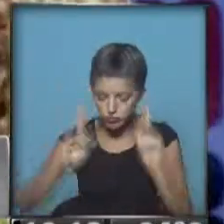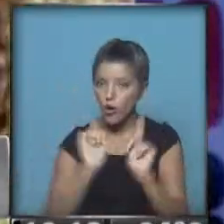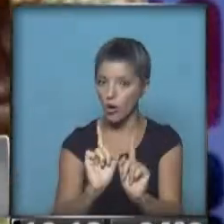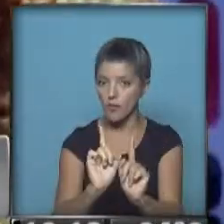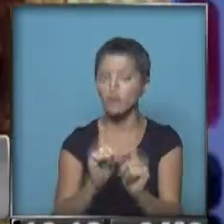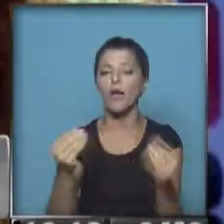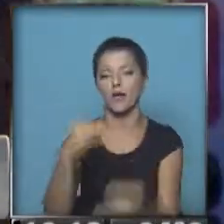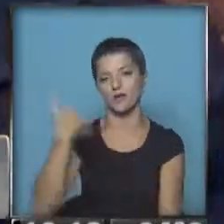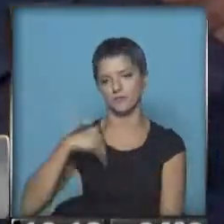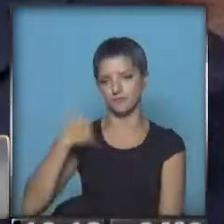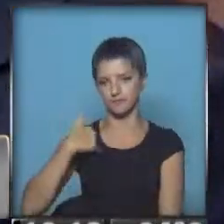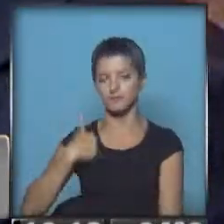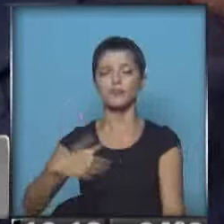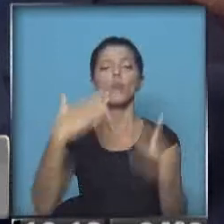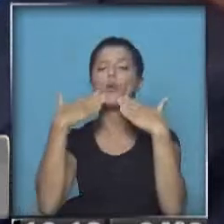la Argentina.